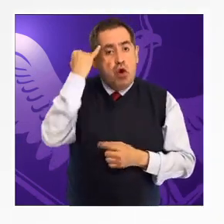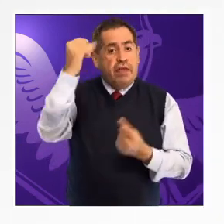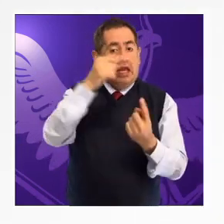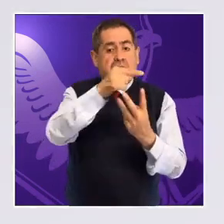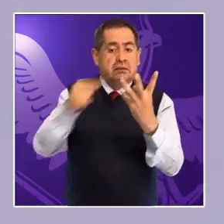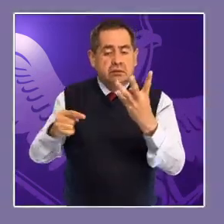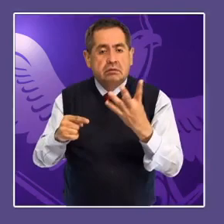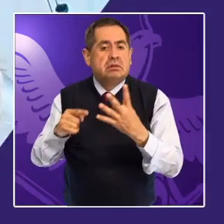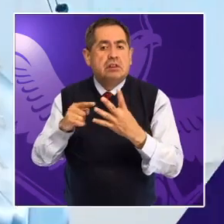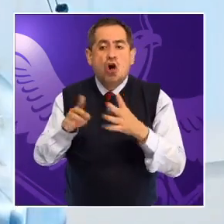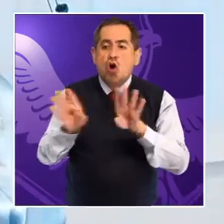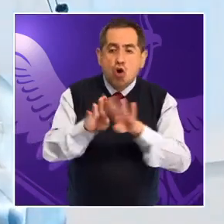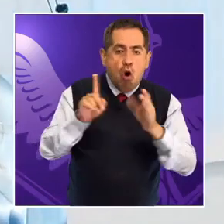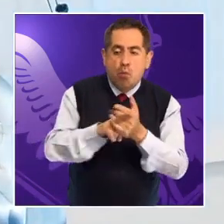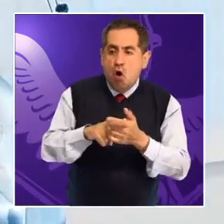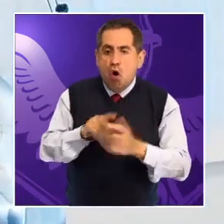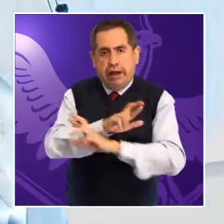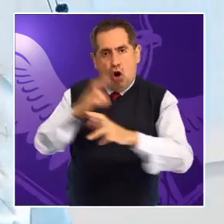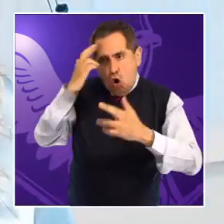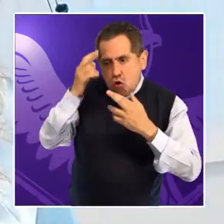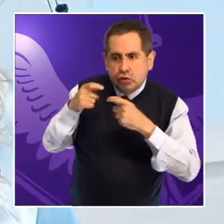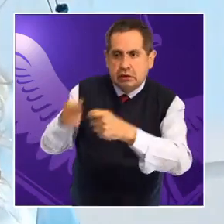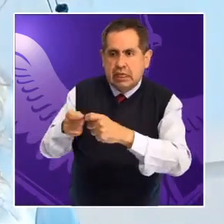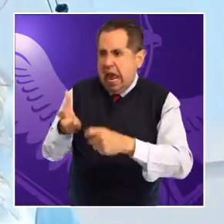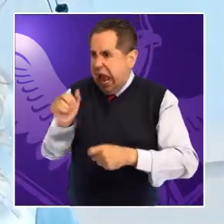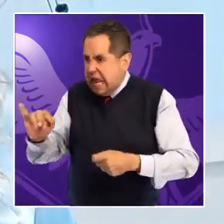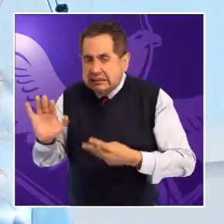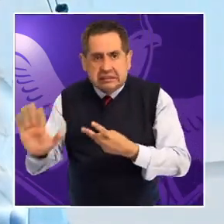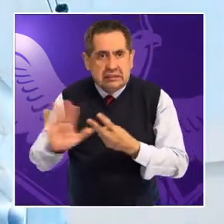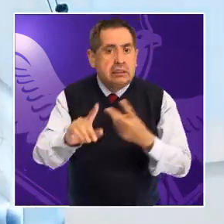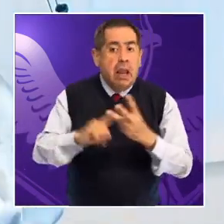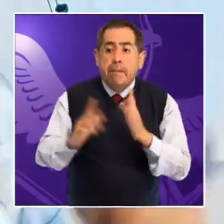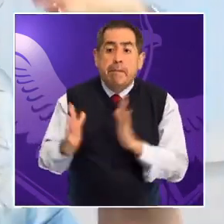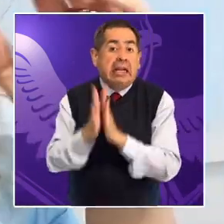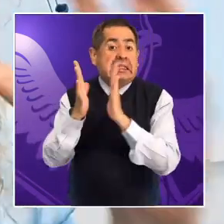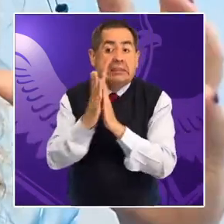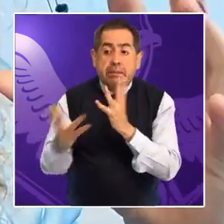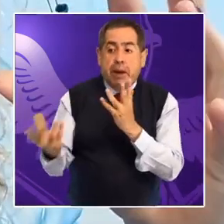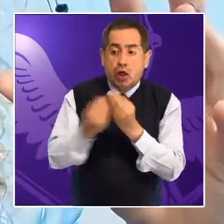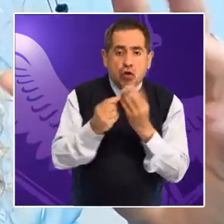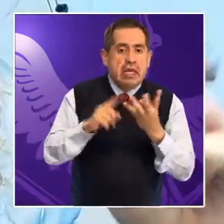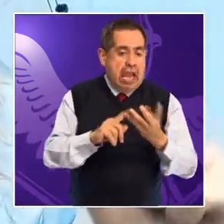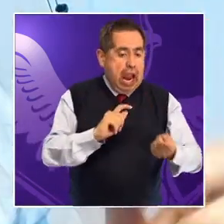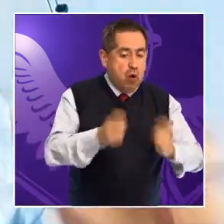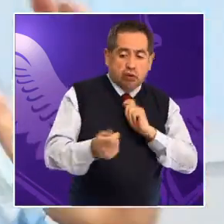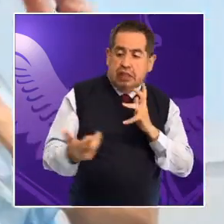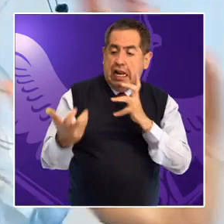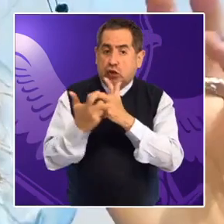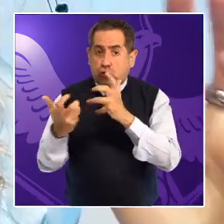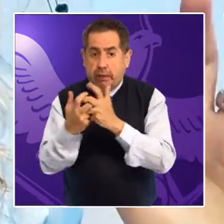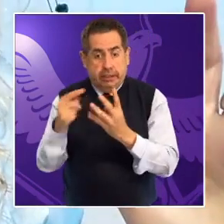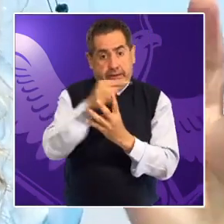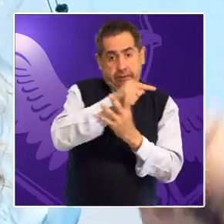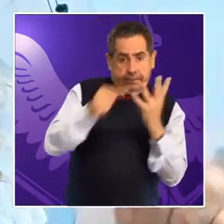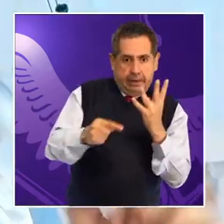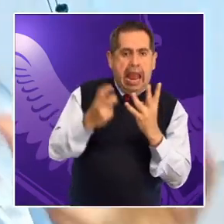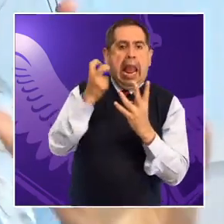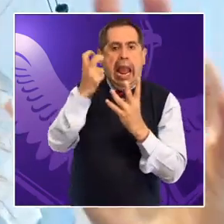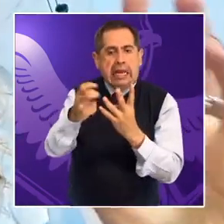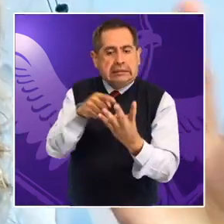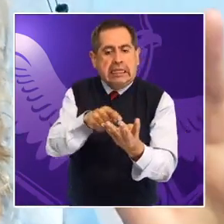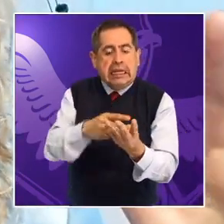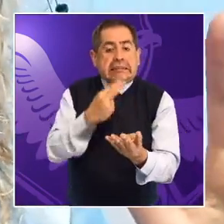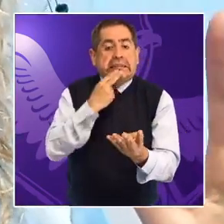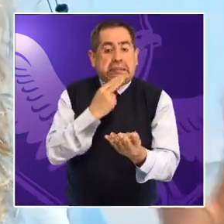con Discapacidad hace muy poquito, que tiene que ver con 4 dimensiones: la redistribución, el reconocimiento,